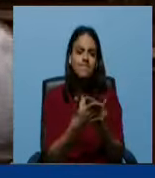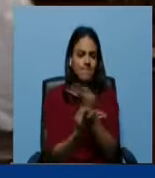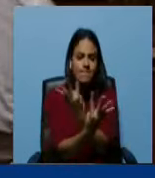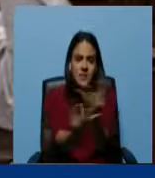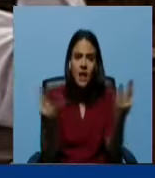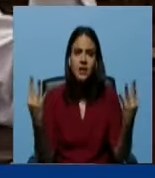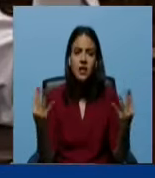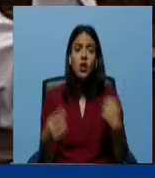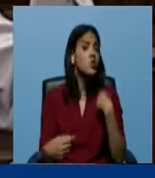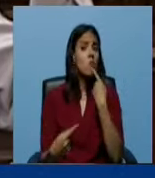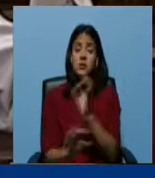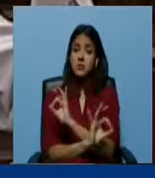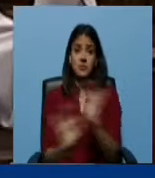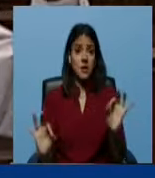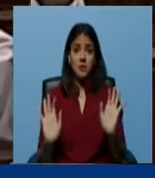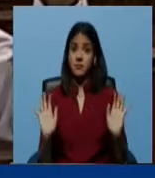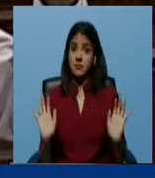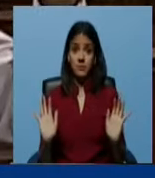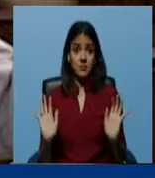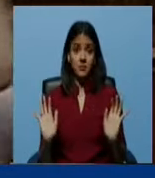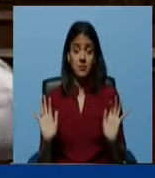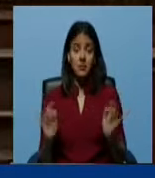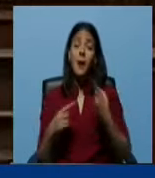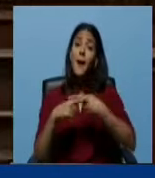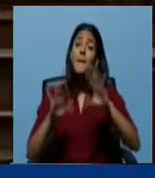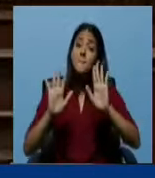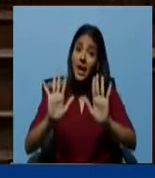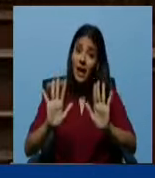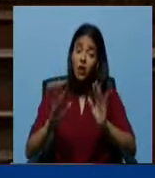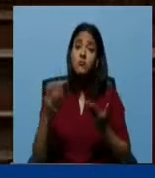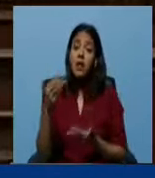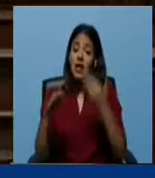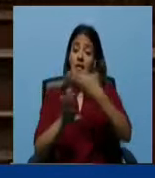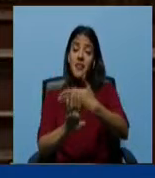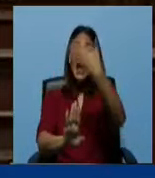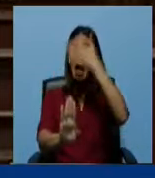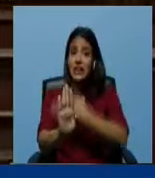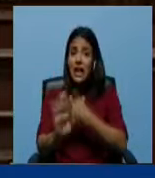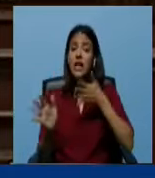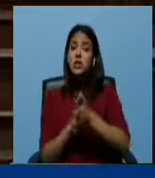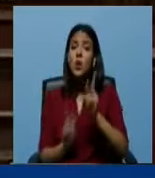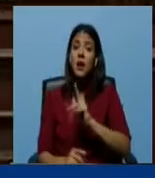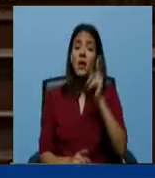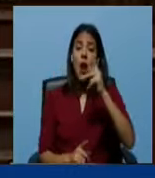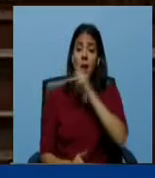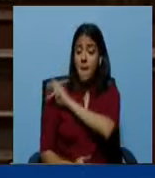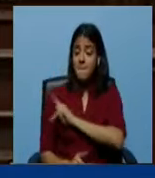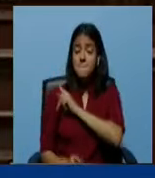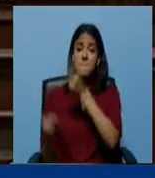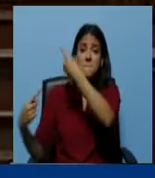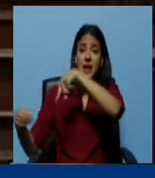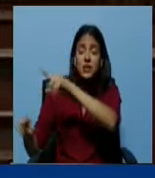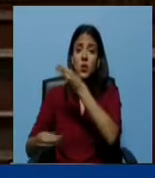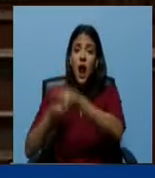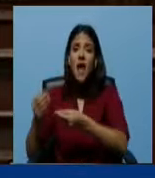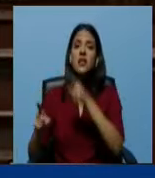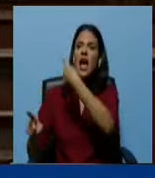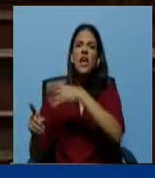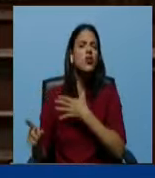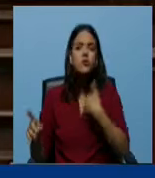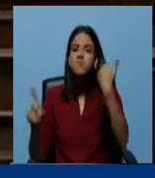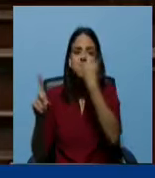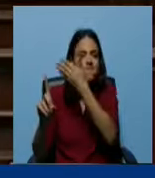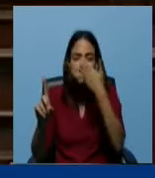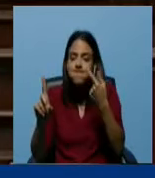No digo más. Pero detrás de la personalidad de todos los corruptos, el deseo de acumulación de dinero,